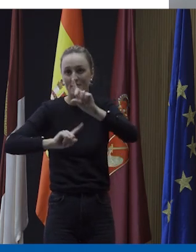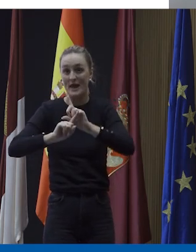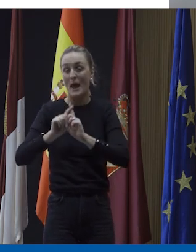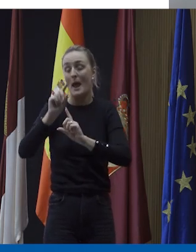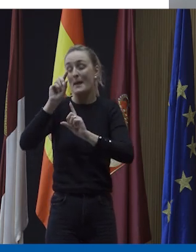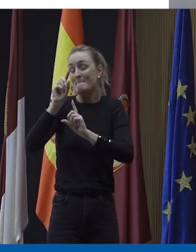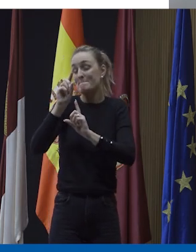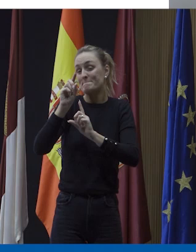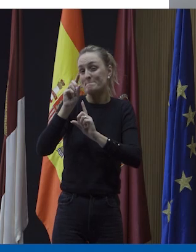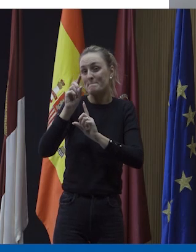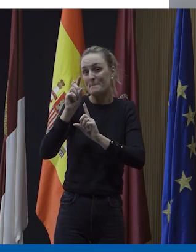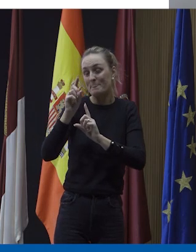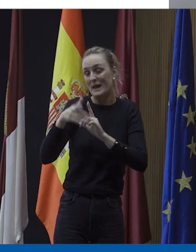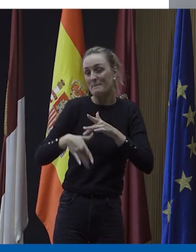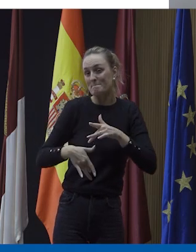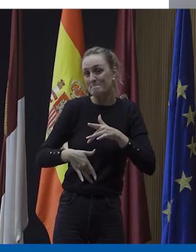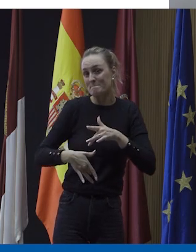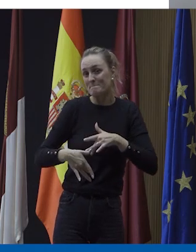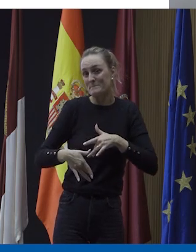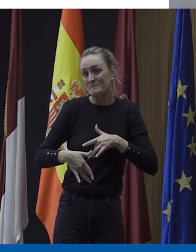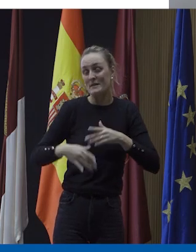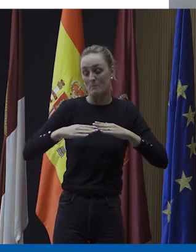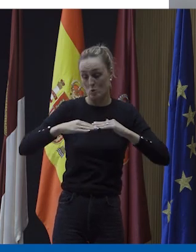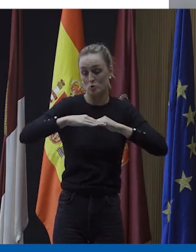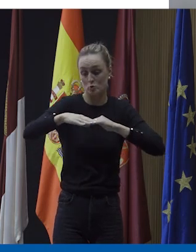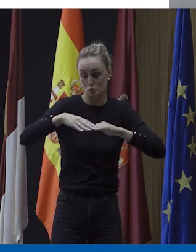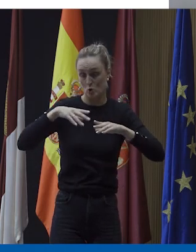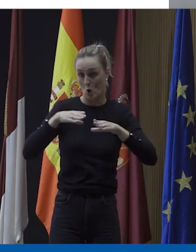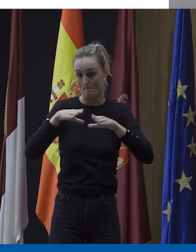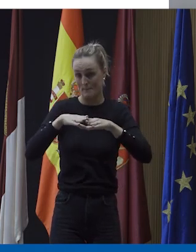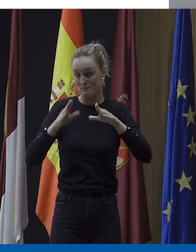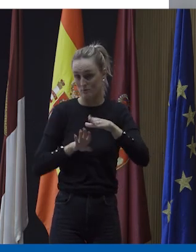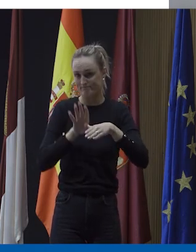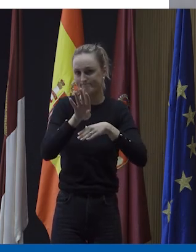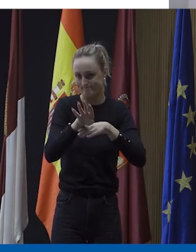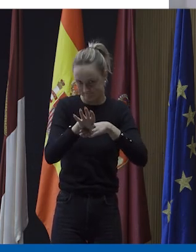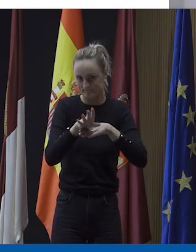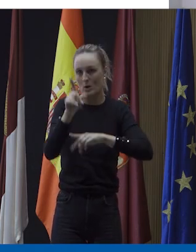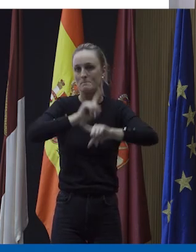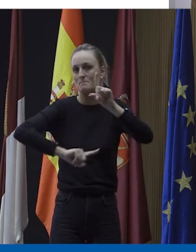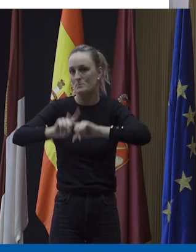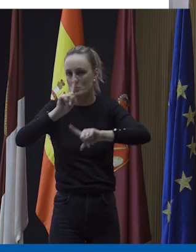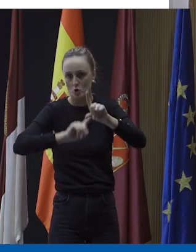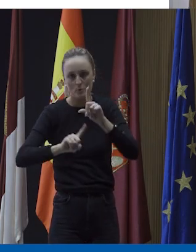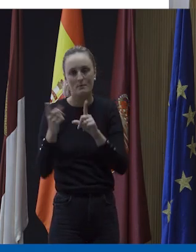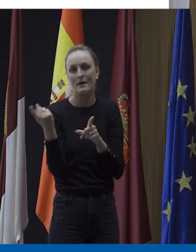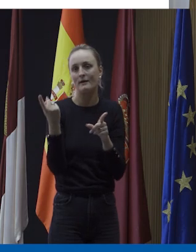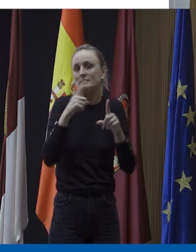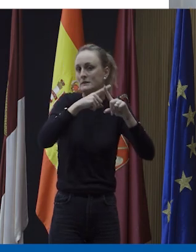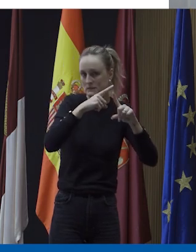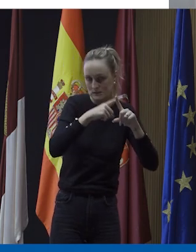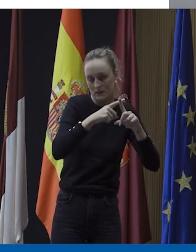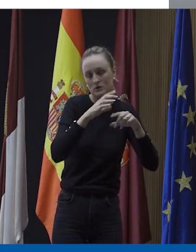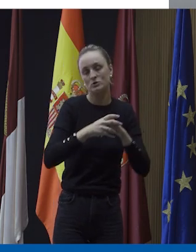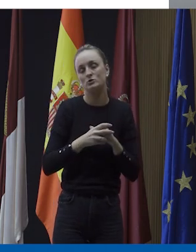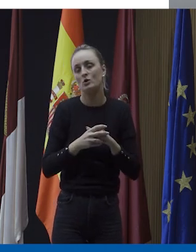descenso de vísceras por el suelo pélvico, problemas a nivel de la función sexual